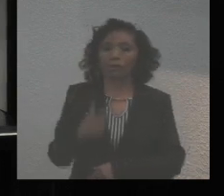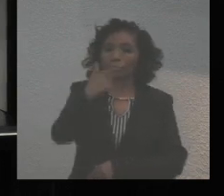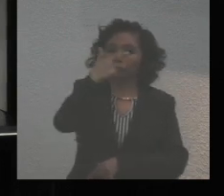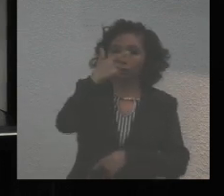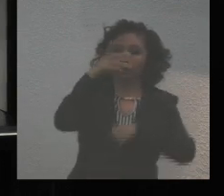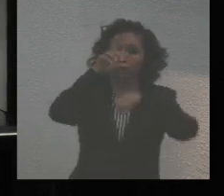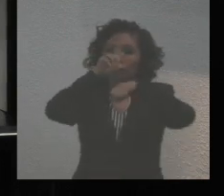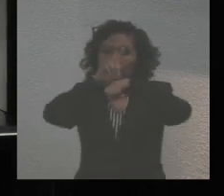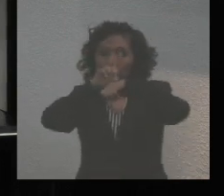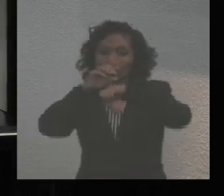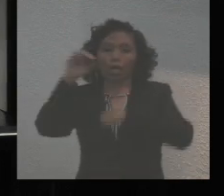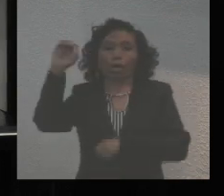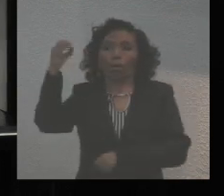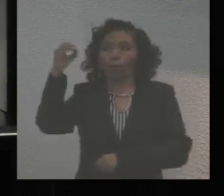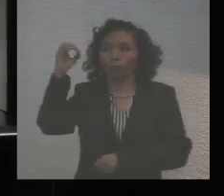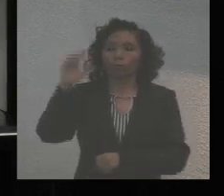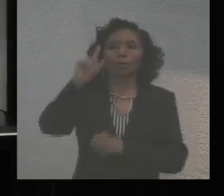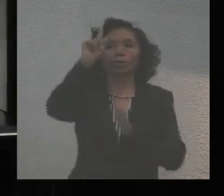7 días del mes de octubre de